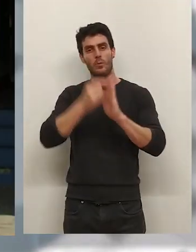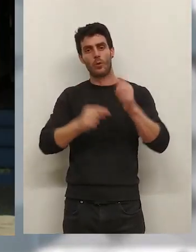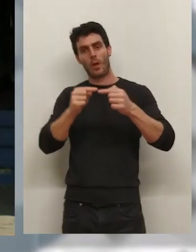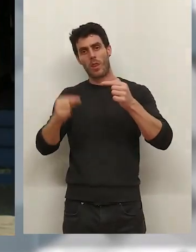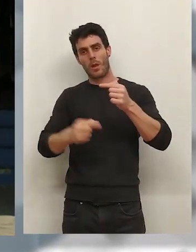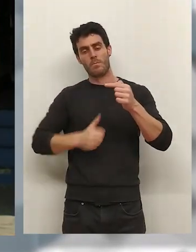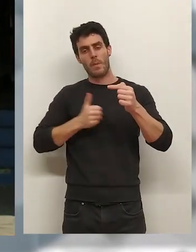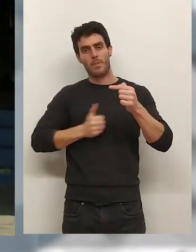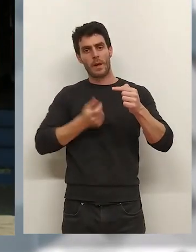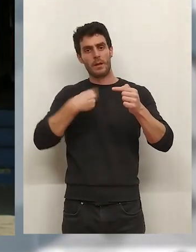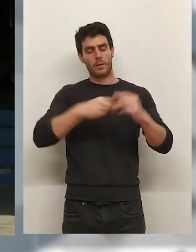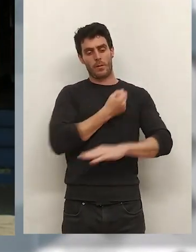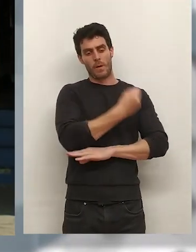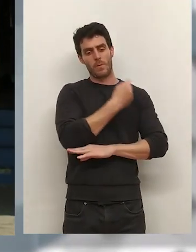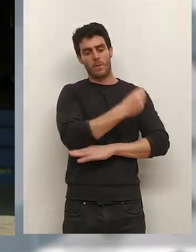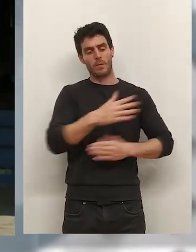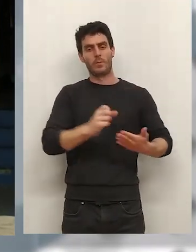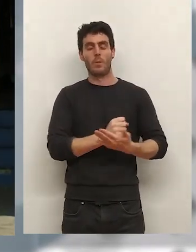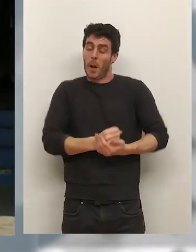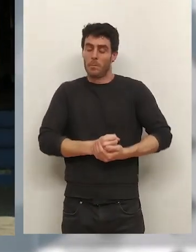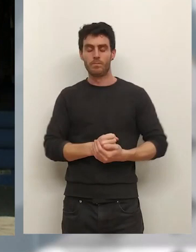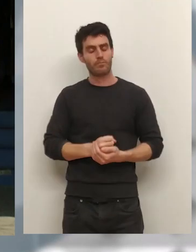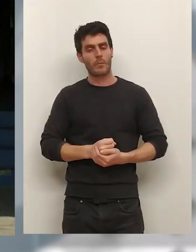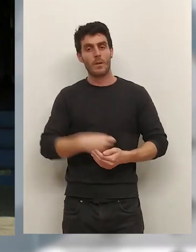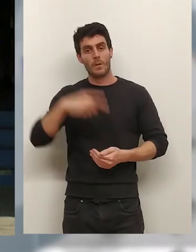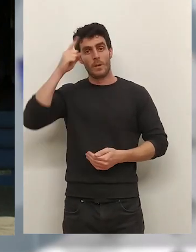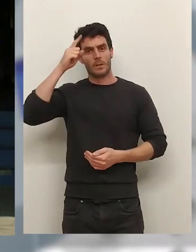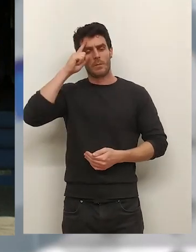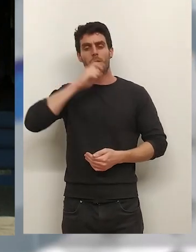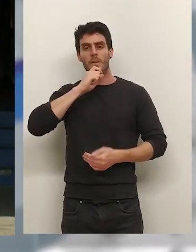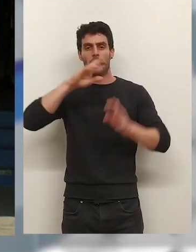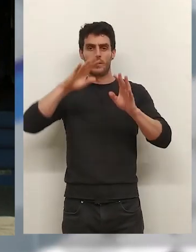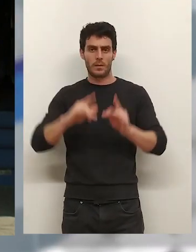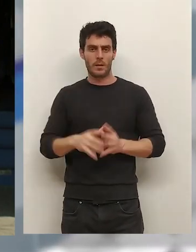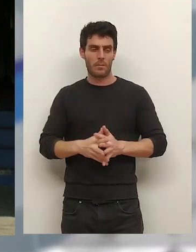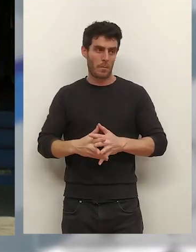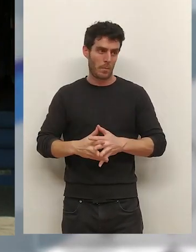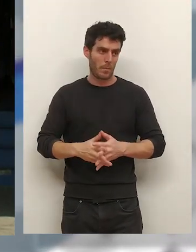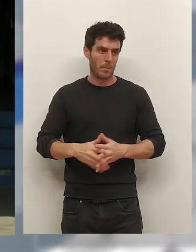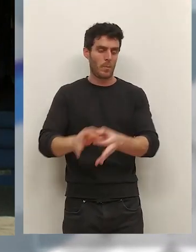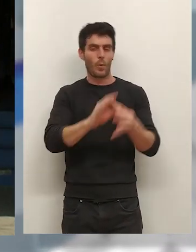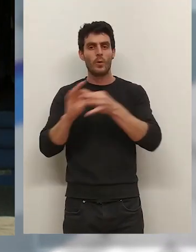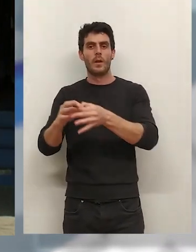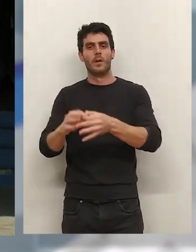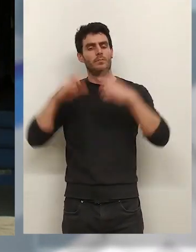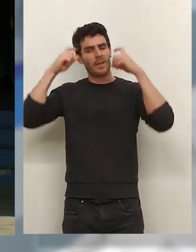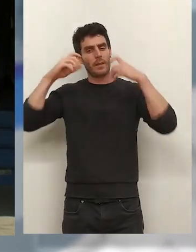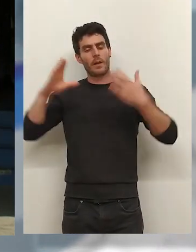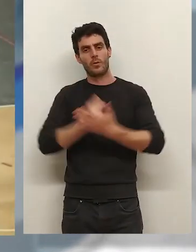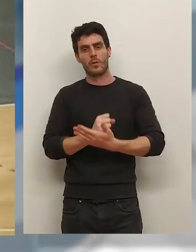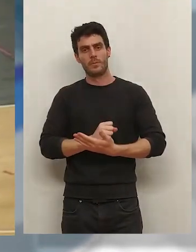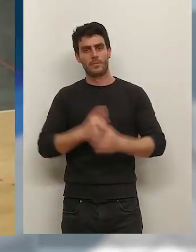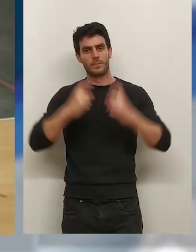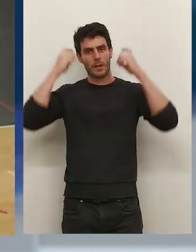ventaja. Ellos lo tienen todo con el viento a favor, ¿no? Pues bueno, saber que es muy difícil y estar unidos e intentarlo